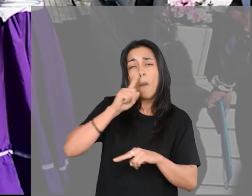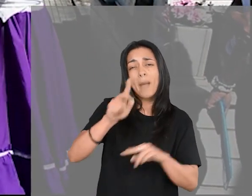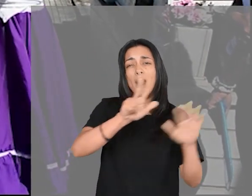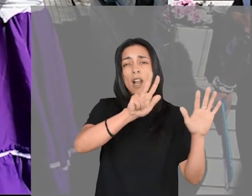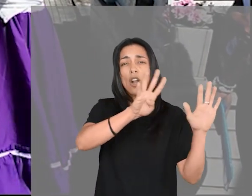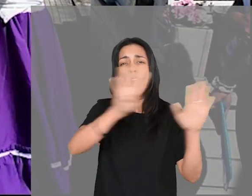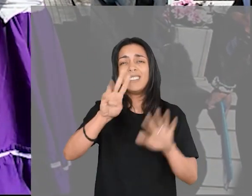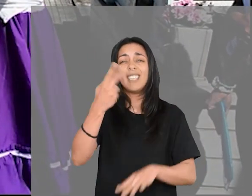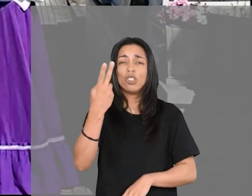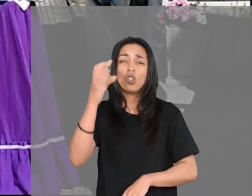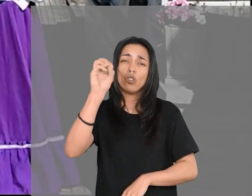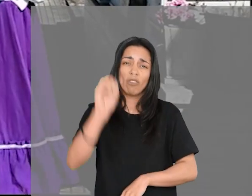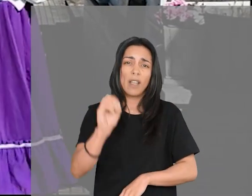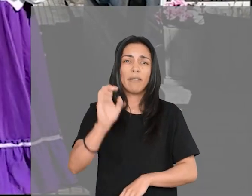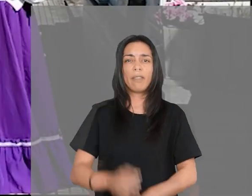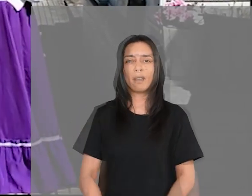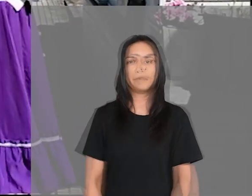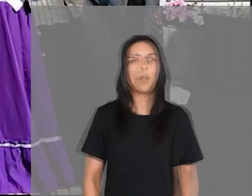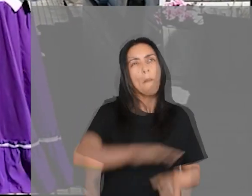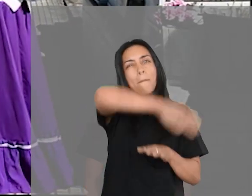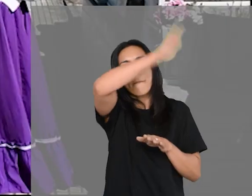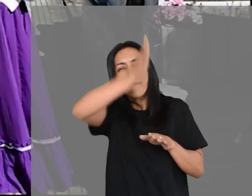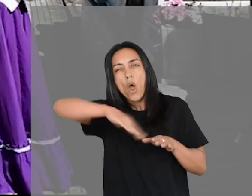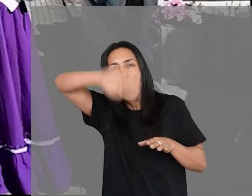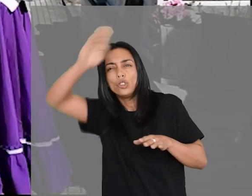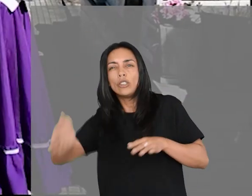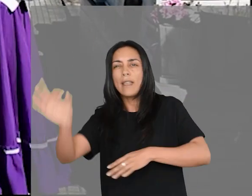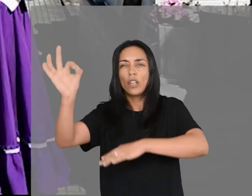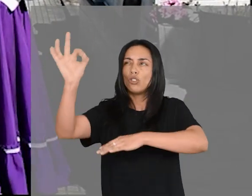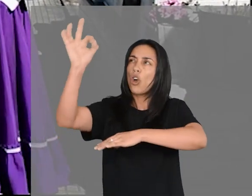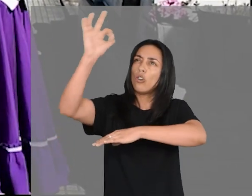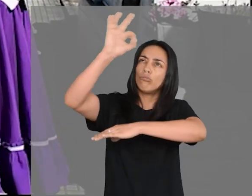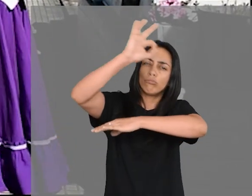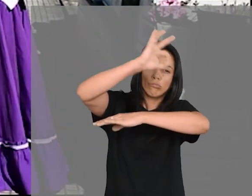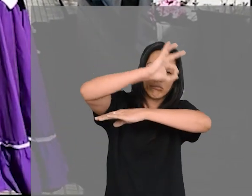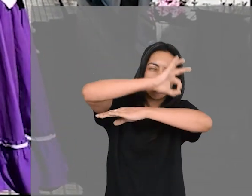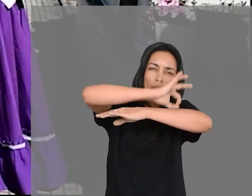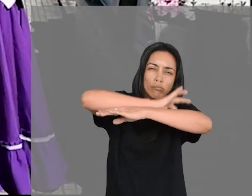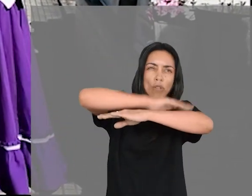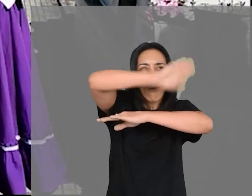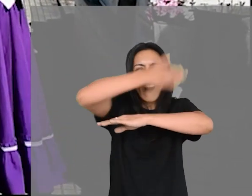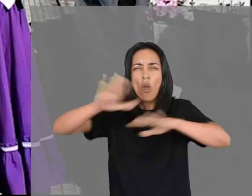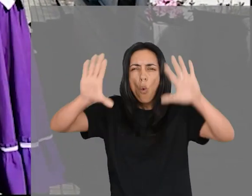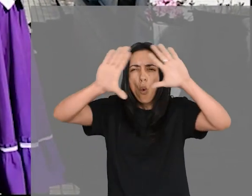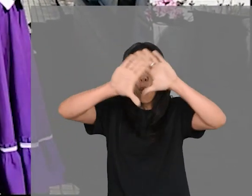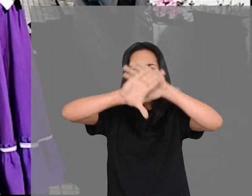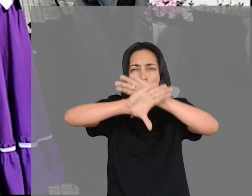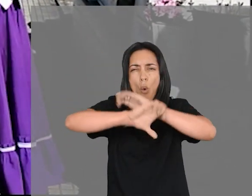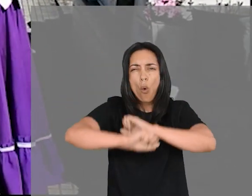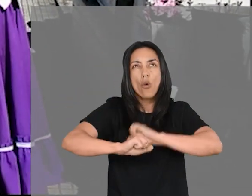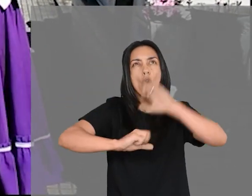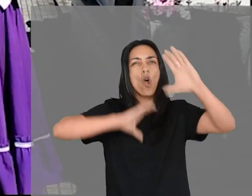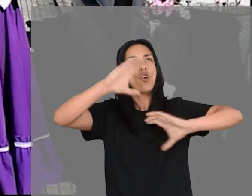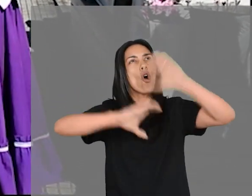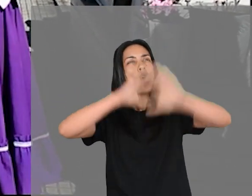en 1920. Crepúsculo. Cuando se oculta el sol tras las montañas, dejando el sombra en la ameno valle, se confunden los tonos de